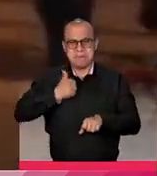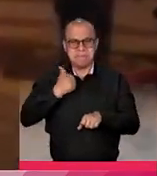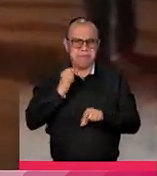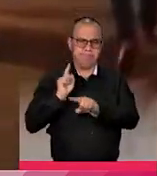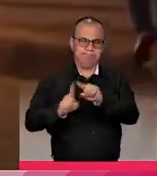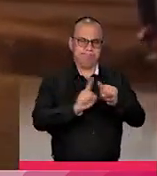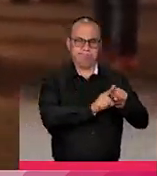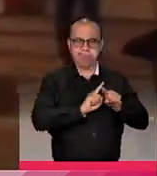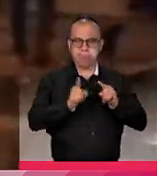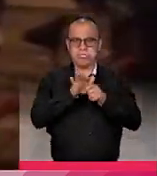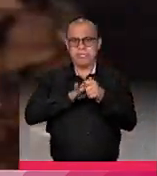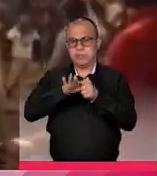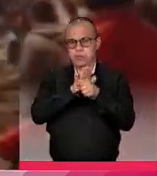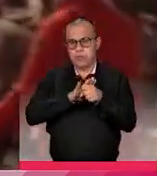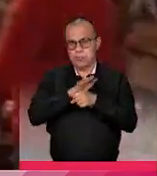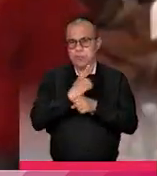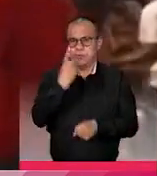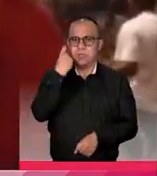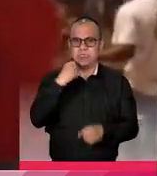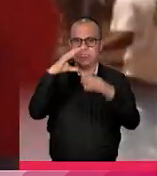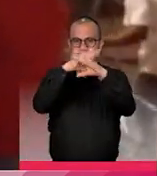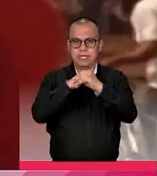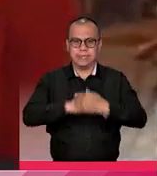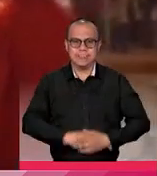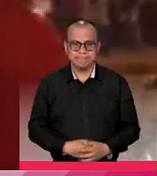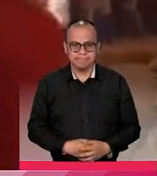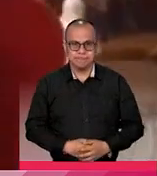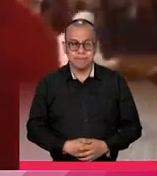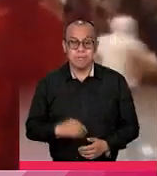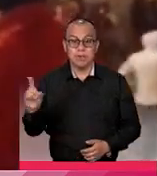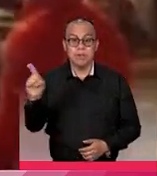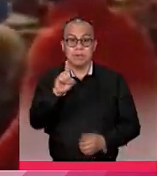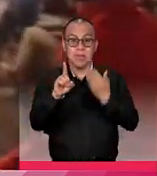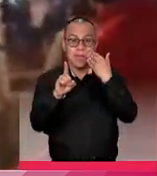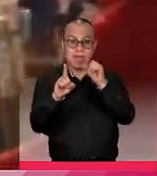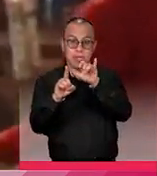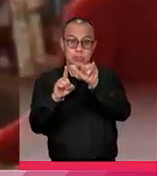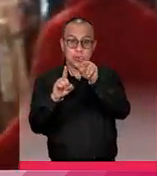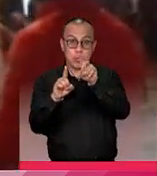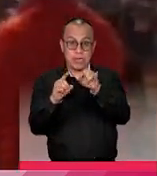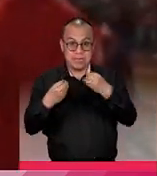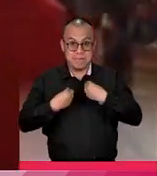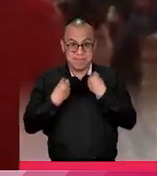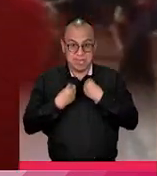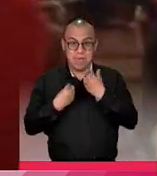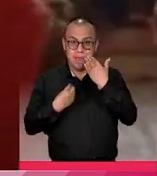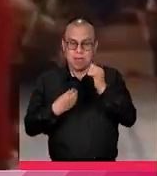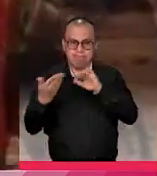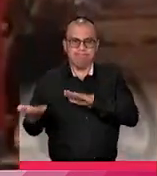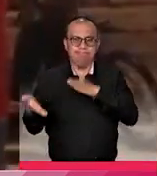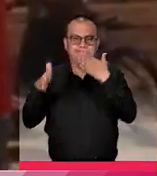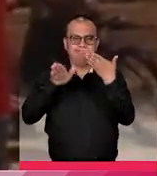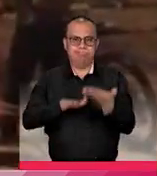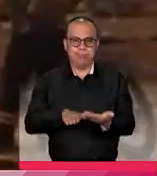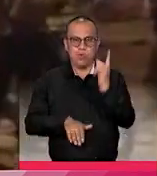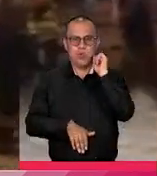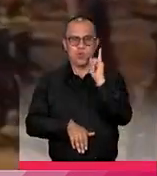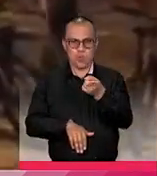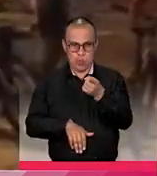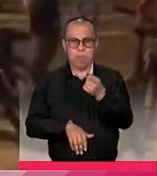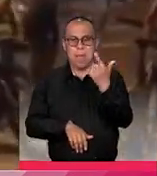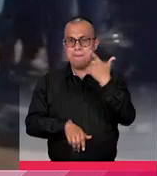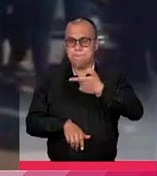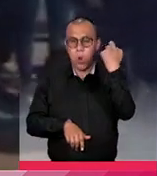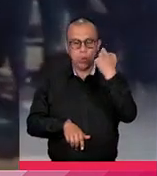de los acontecimientos de anoche. Juliet Ramírez, una joven habitante de la localidad, perdió la vida a causa de una